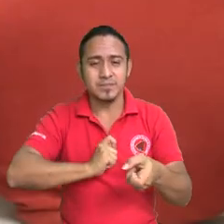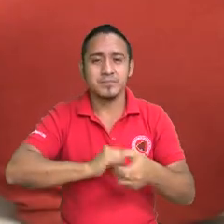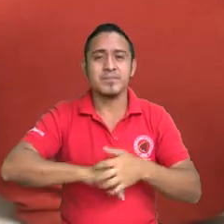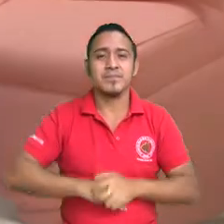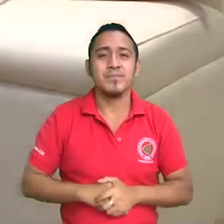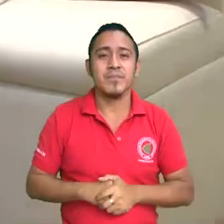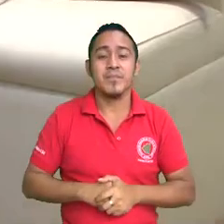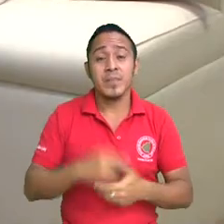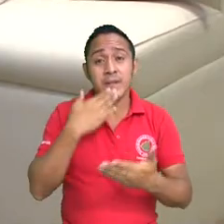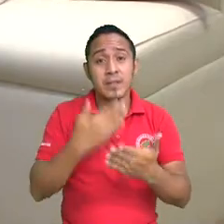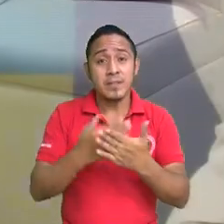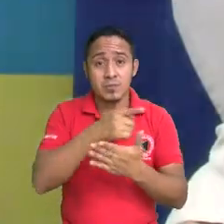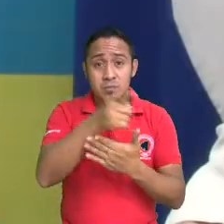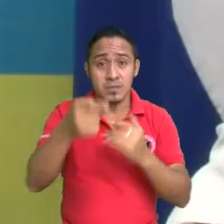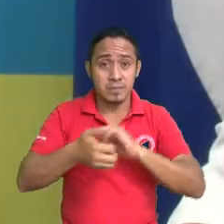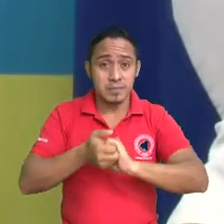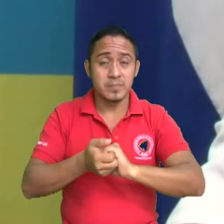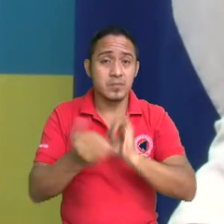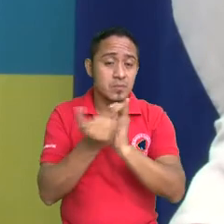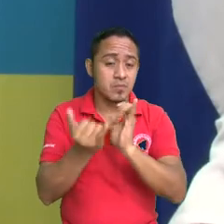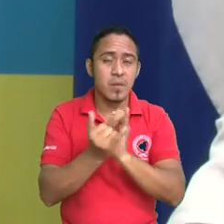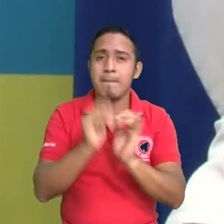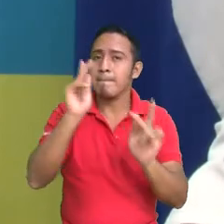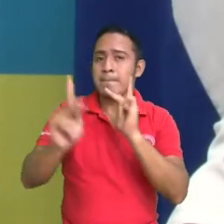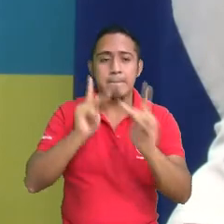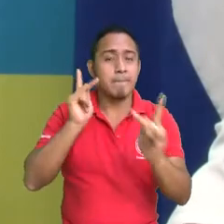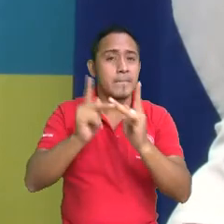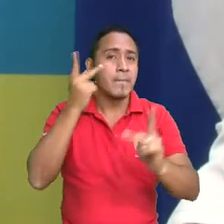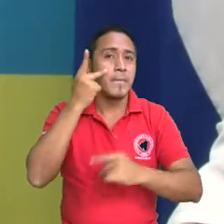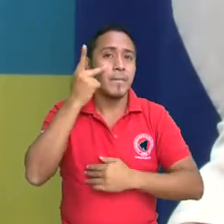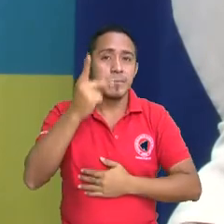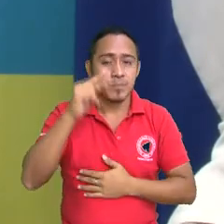invitación. Gracias también a ustedes, amigos televidentes, por su excelente